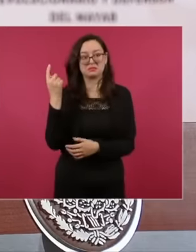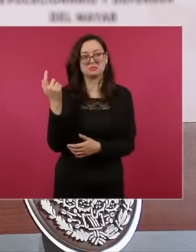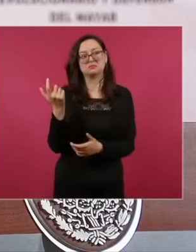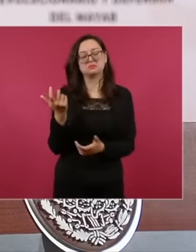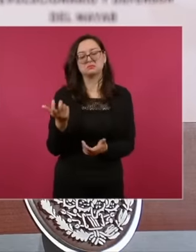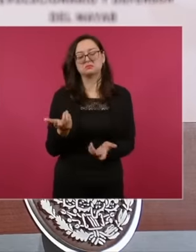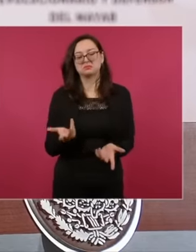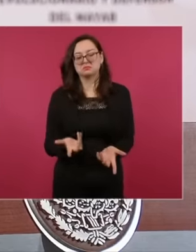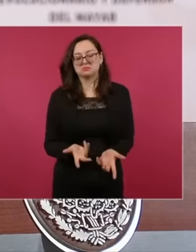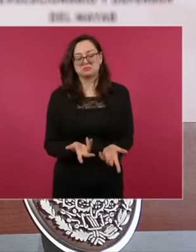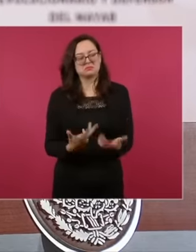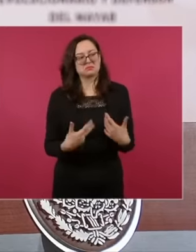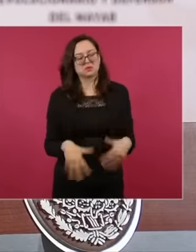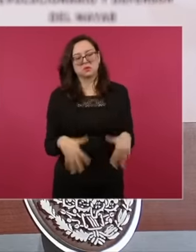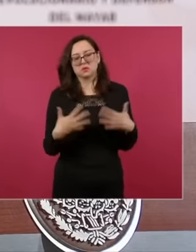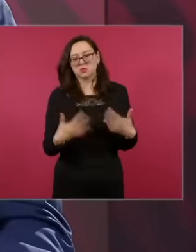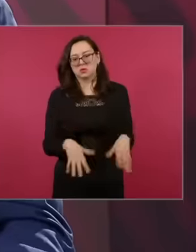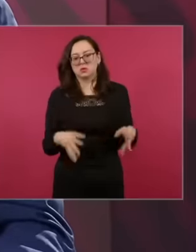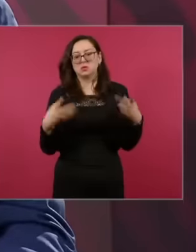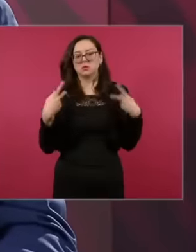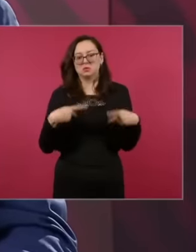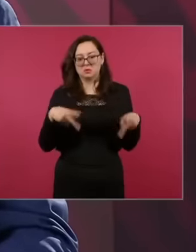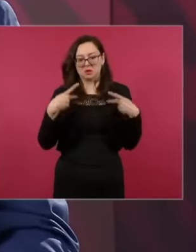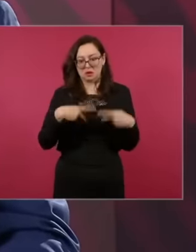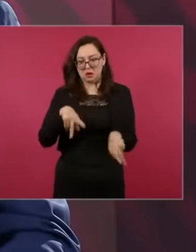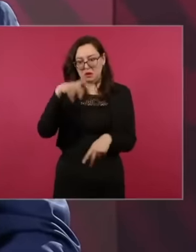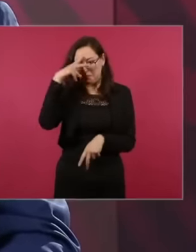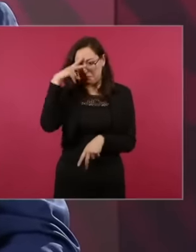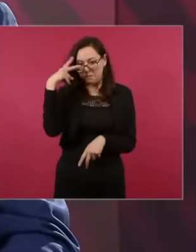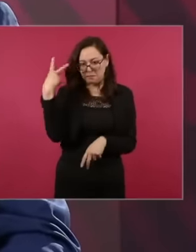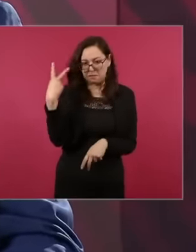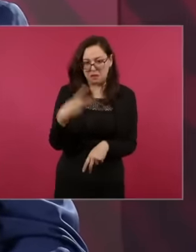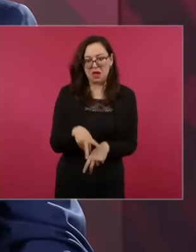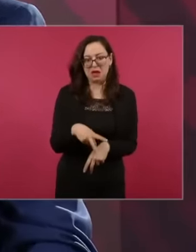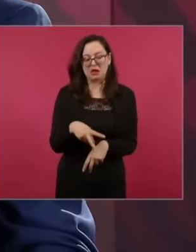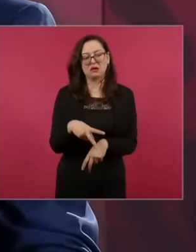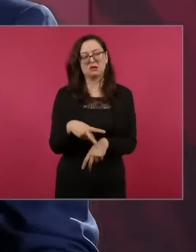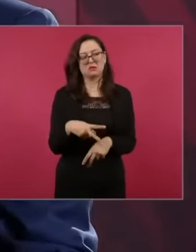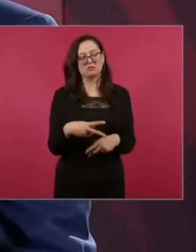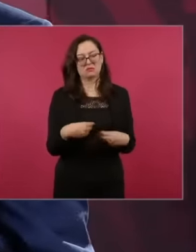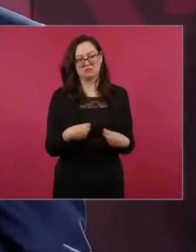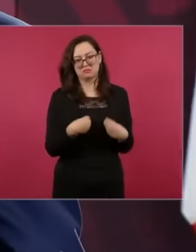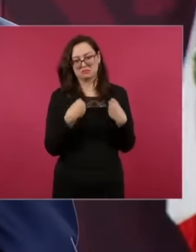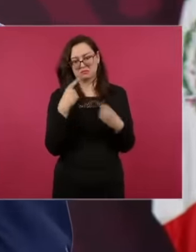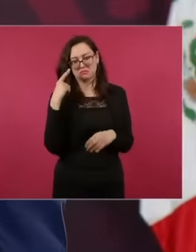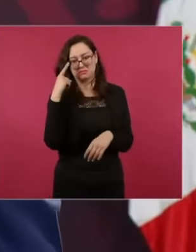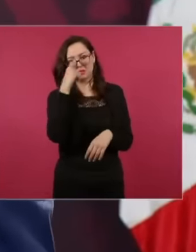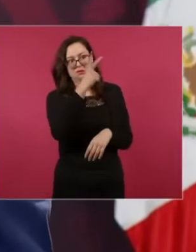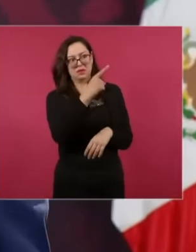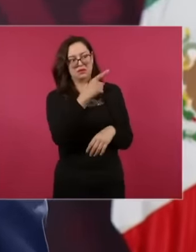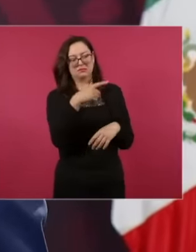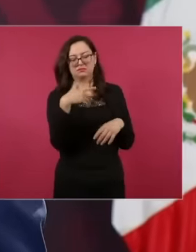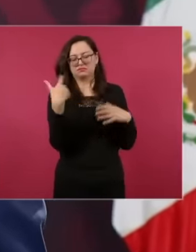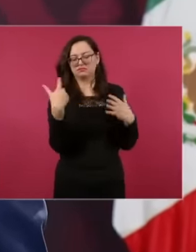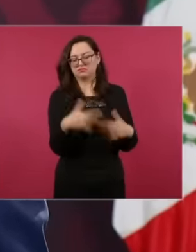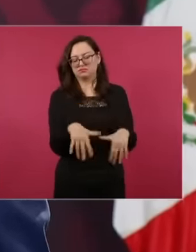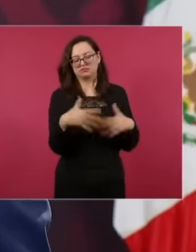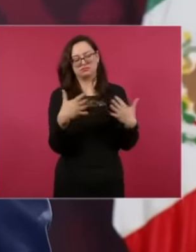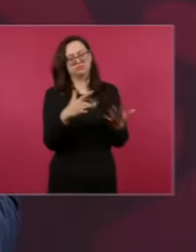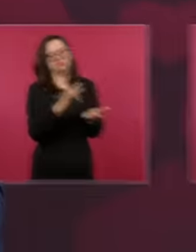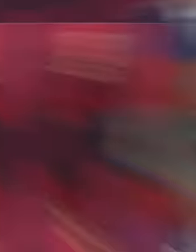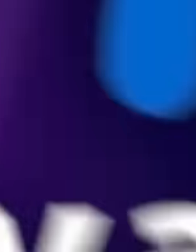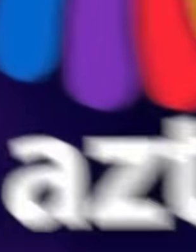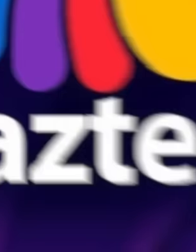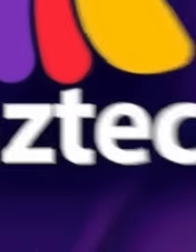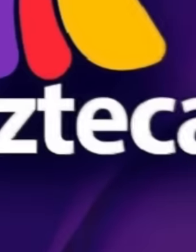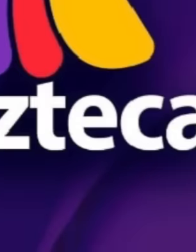de México dio a conocer que la economía mexicana está en su mejor momento y alertó al pueblo mexicano